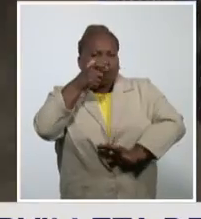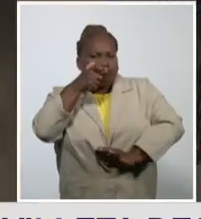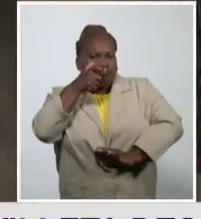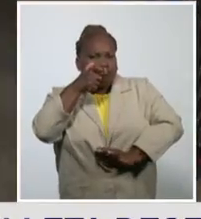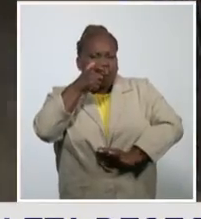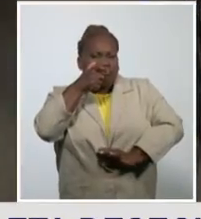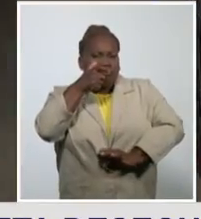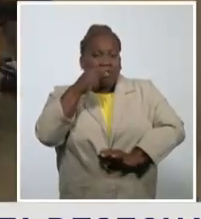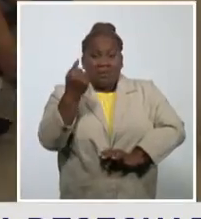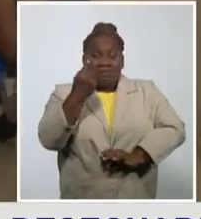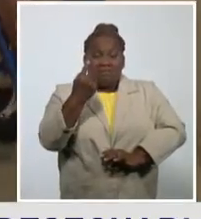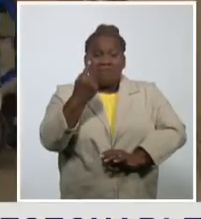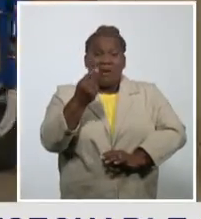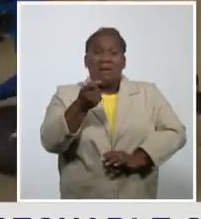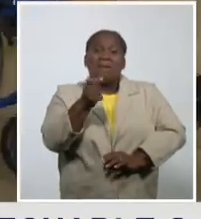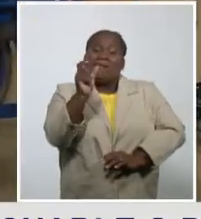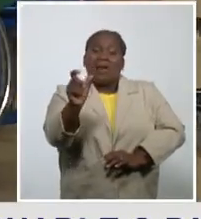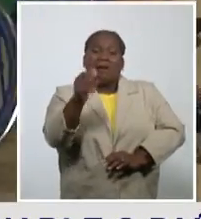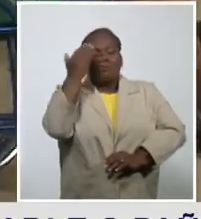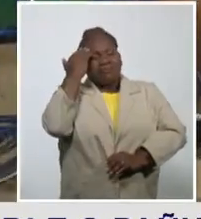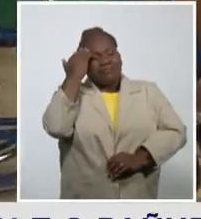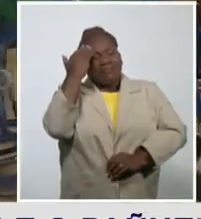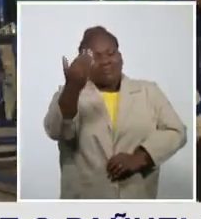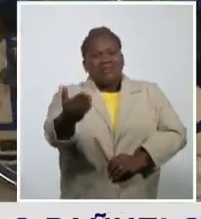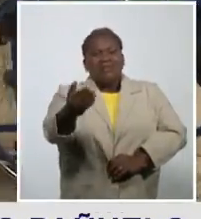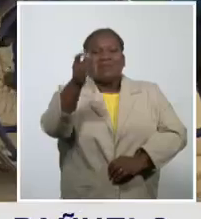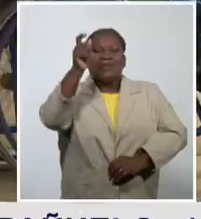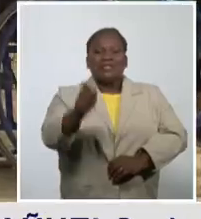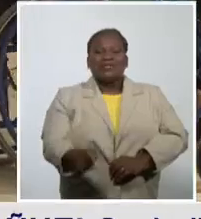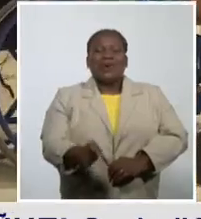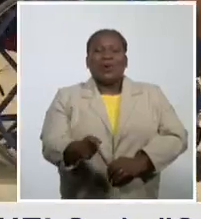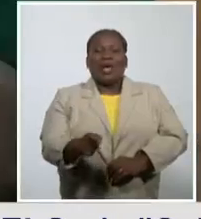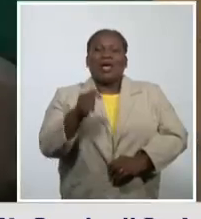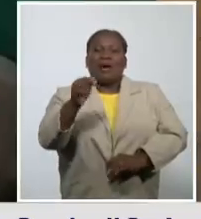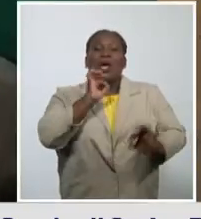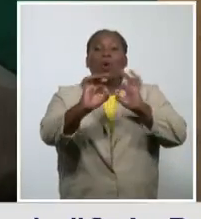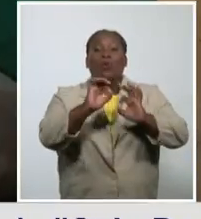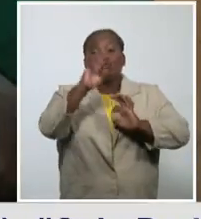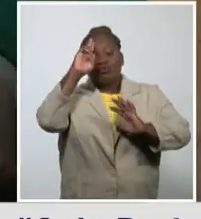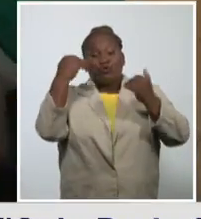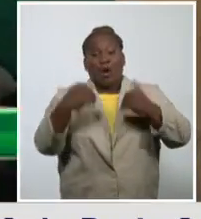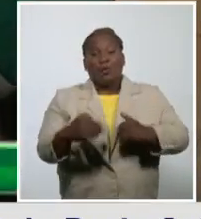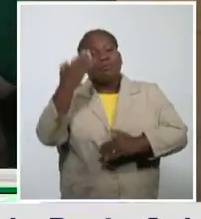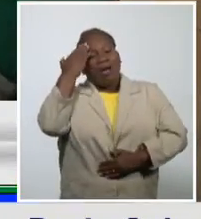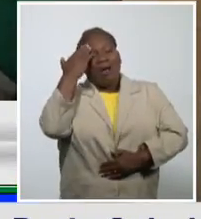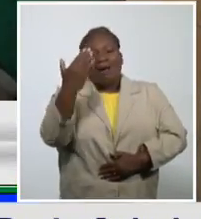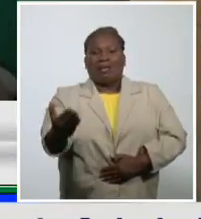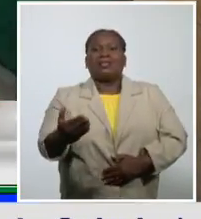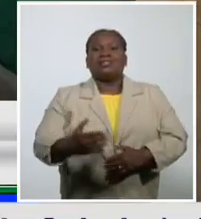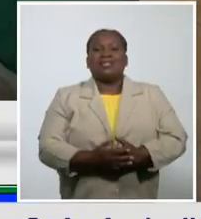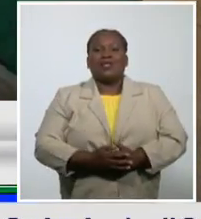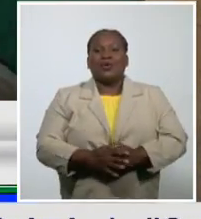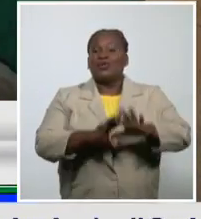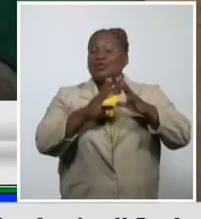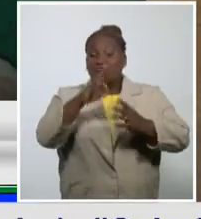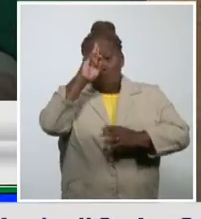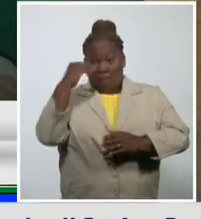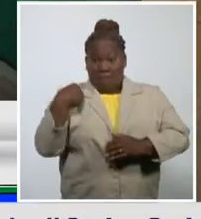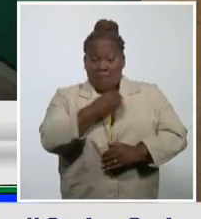primeras palabras fueron para agradecer a los que velaron por su salud durante todo este tiempo. Agradecido de todos los médicos,